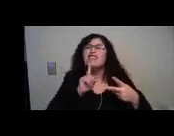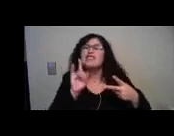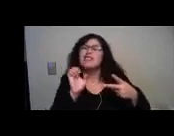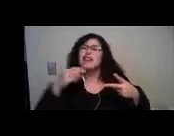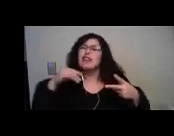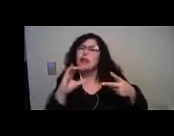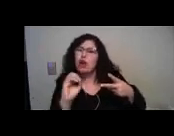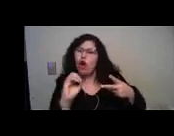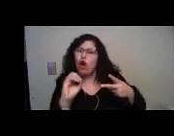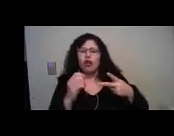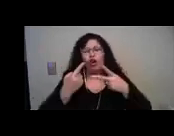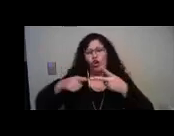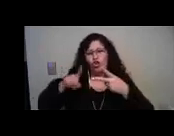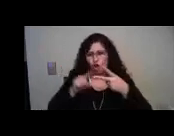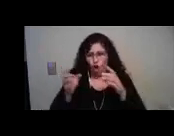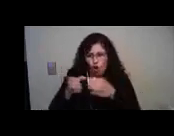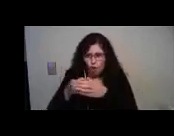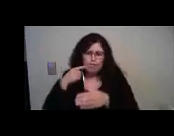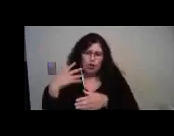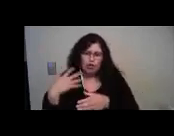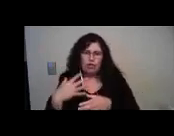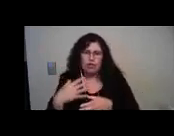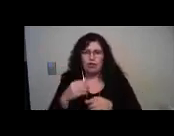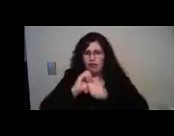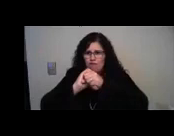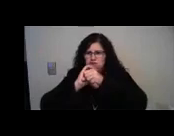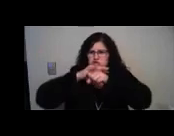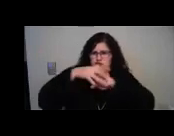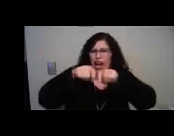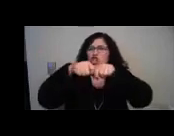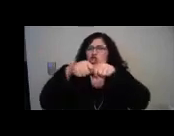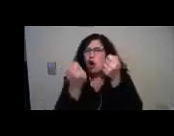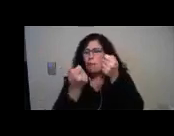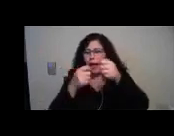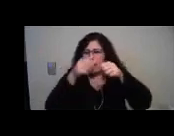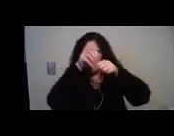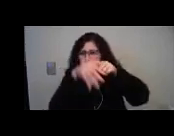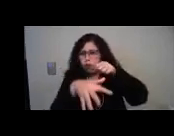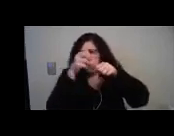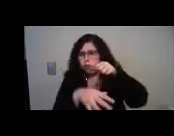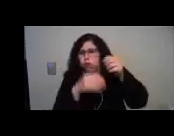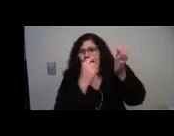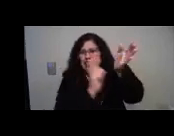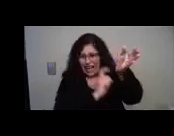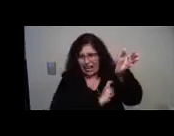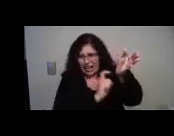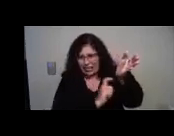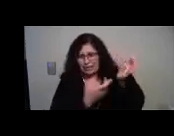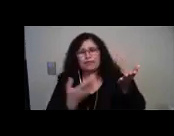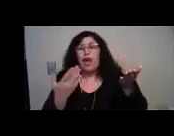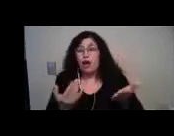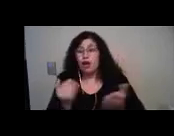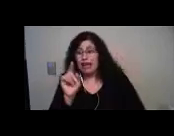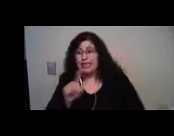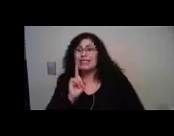y el otro grupo importante tiene que ver con lo hemorrágico, ¿ya? Desde el punto de vista estadístico se dice que el